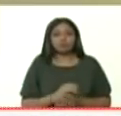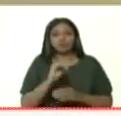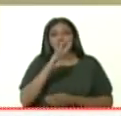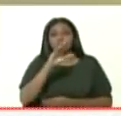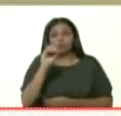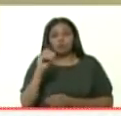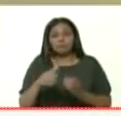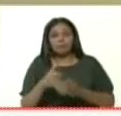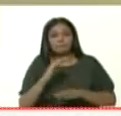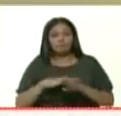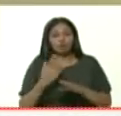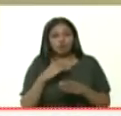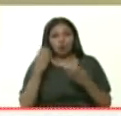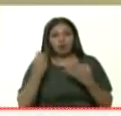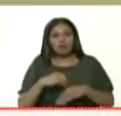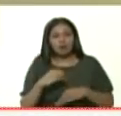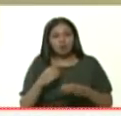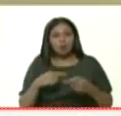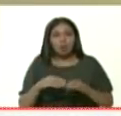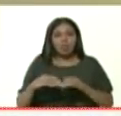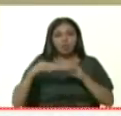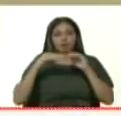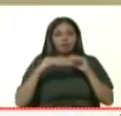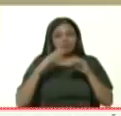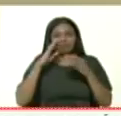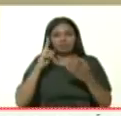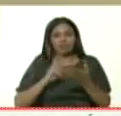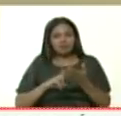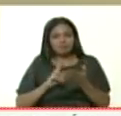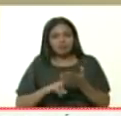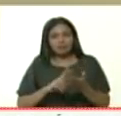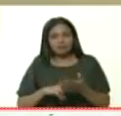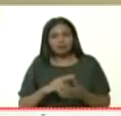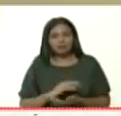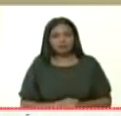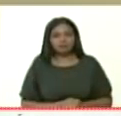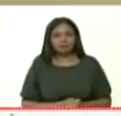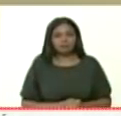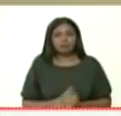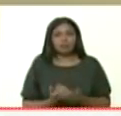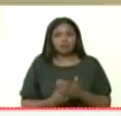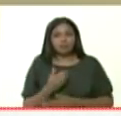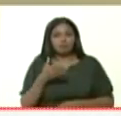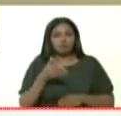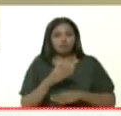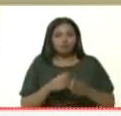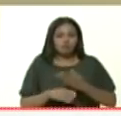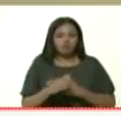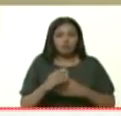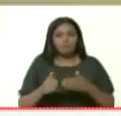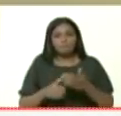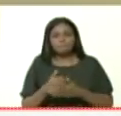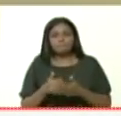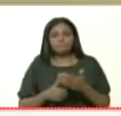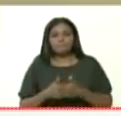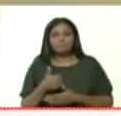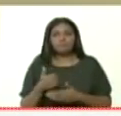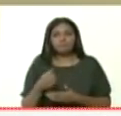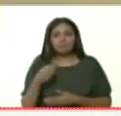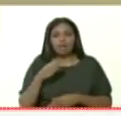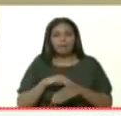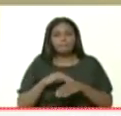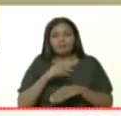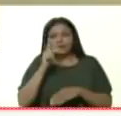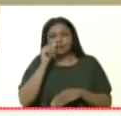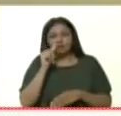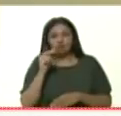50-50, porque creo en la equidad, en la igualdad, de verdad. Es más, voy más allá, me gustaría que la mayoría de los ministros